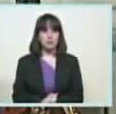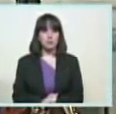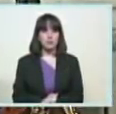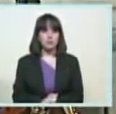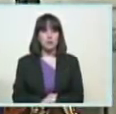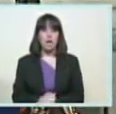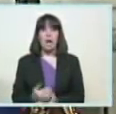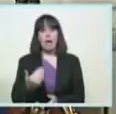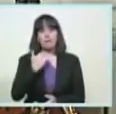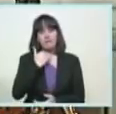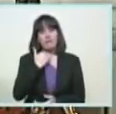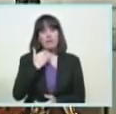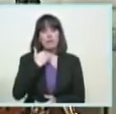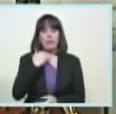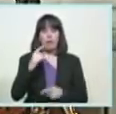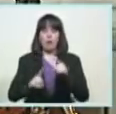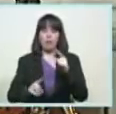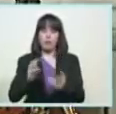fallado